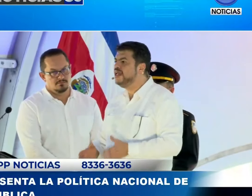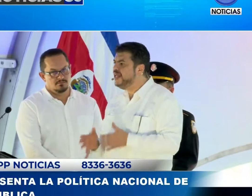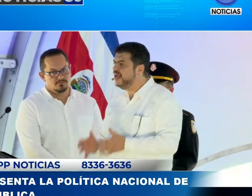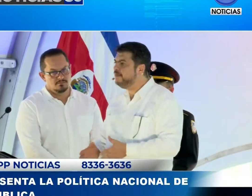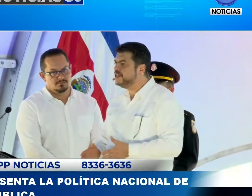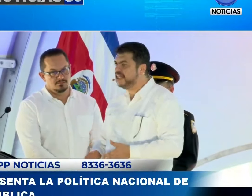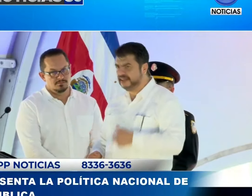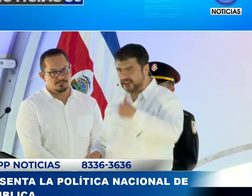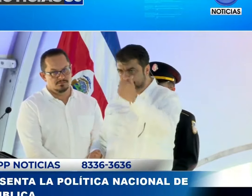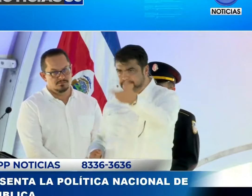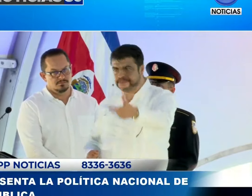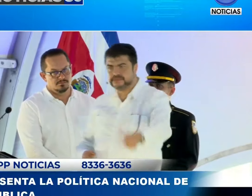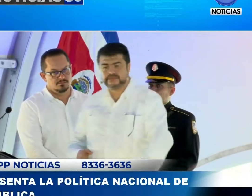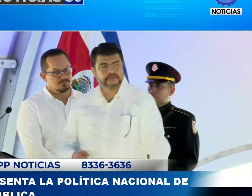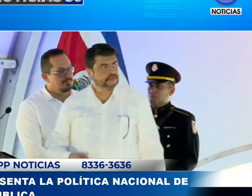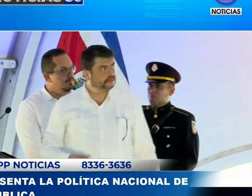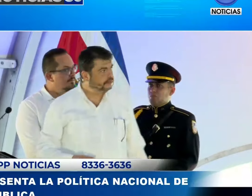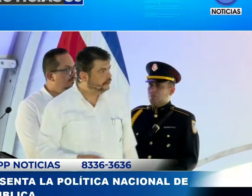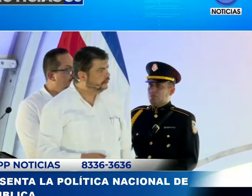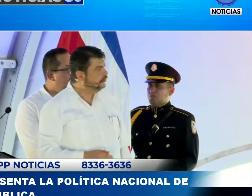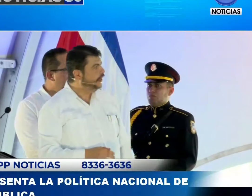hoy y en el presente.